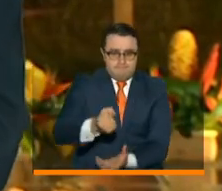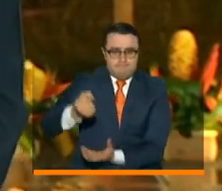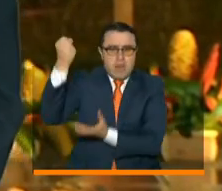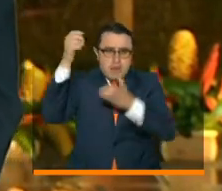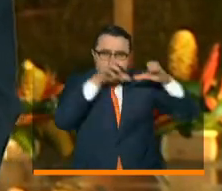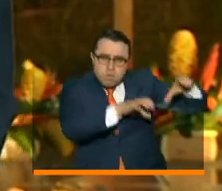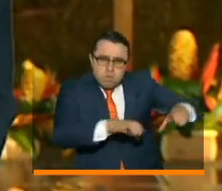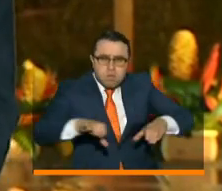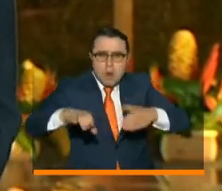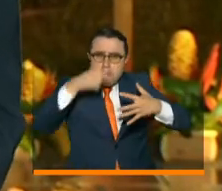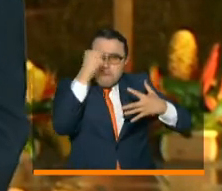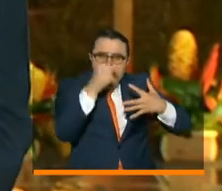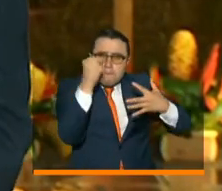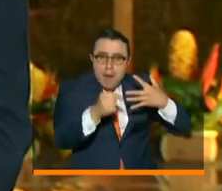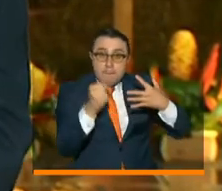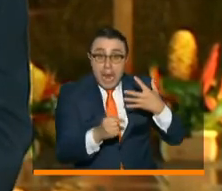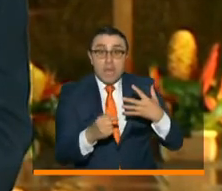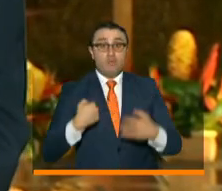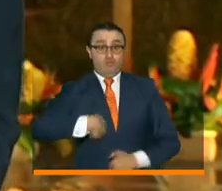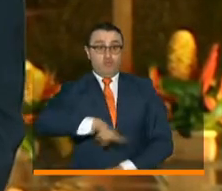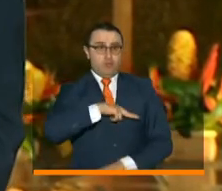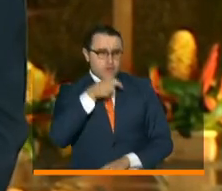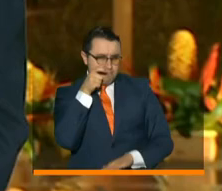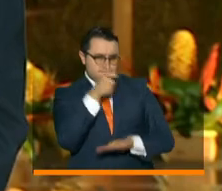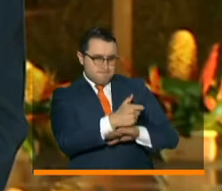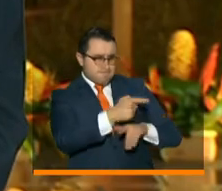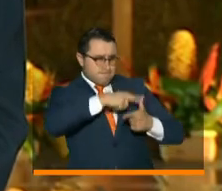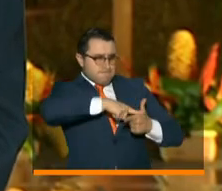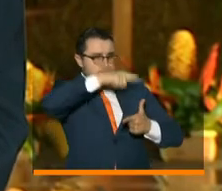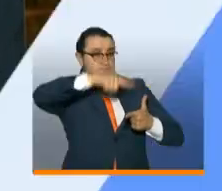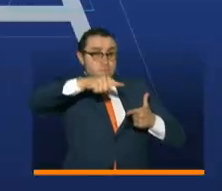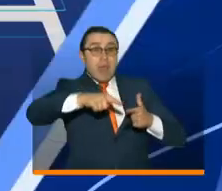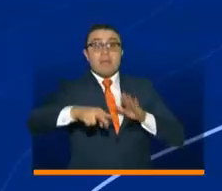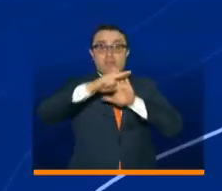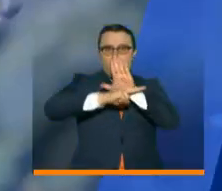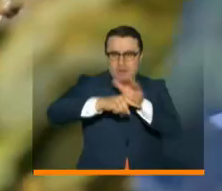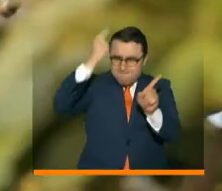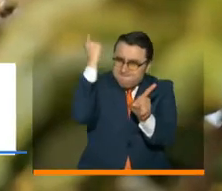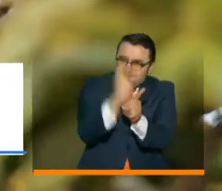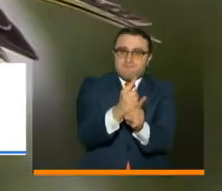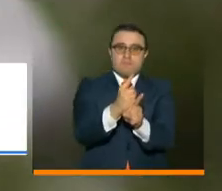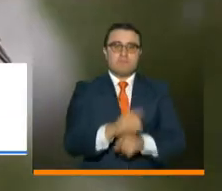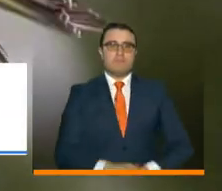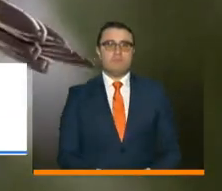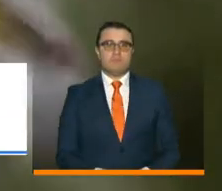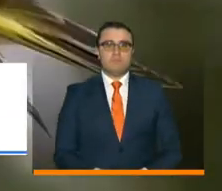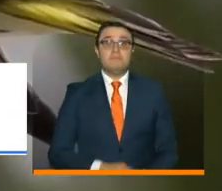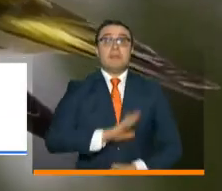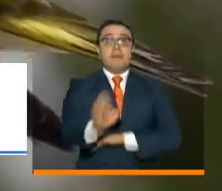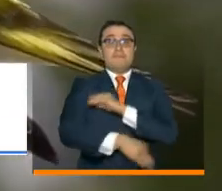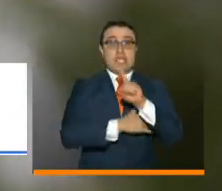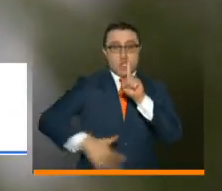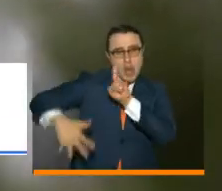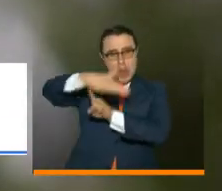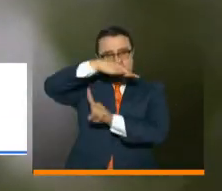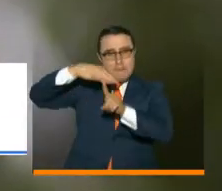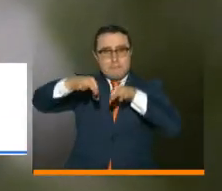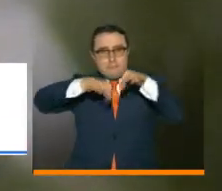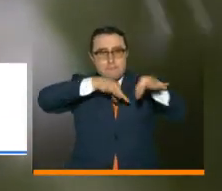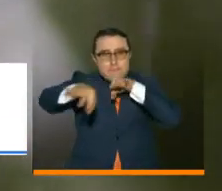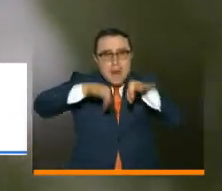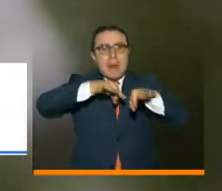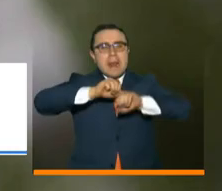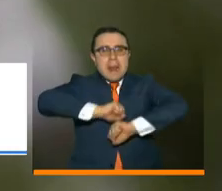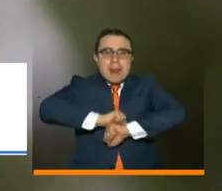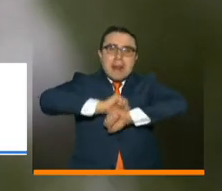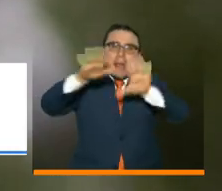acciones y estaremos supervisando con indicadores el cumplimiento de esta política. Ministerio de Ambiente explica alcances